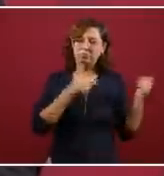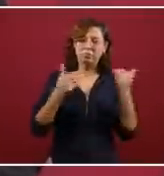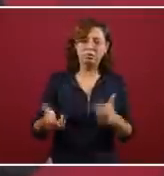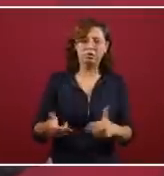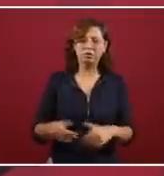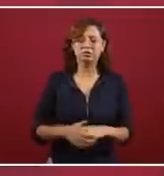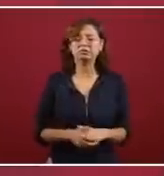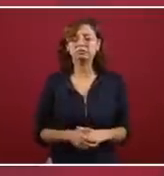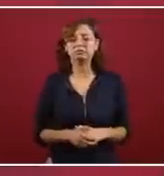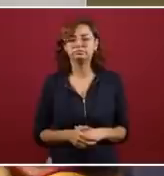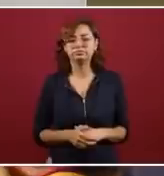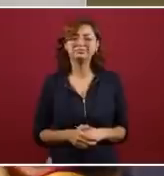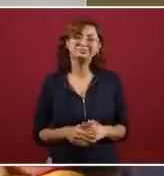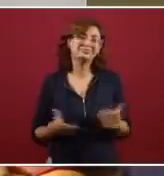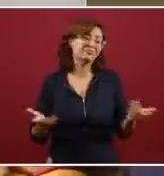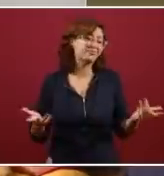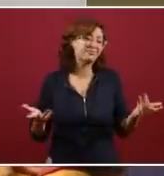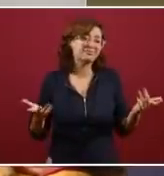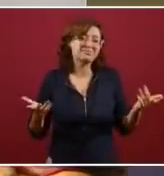Esos son de los saldos, pues,